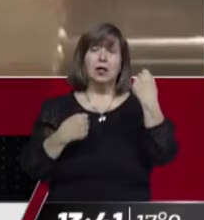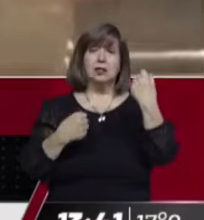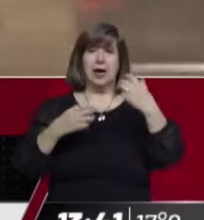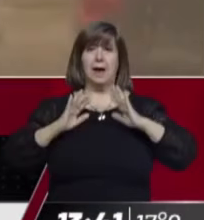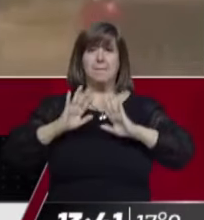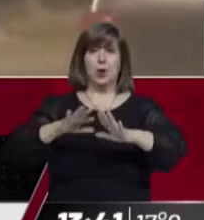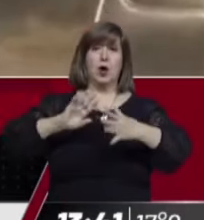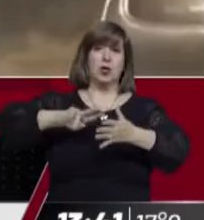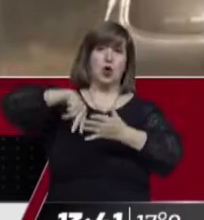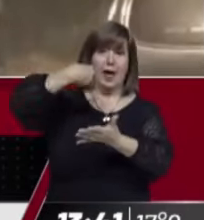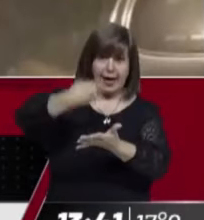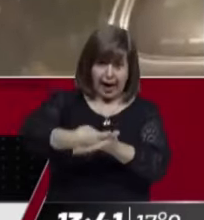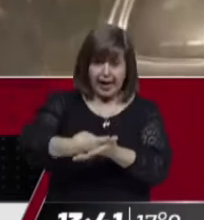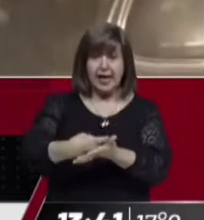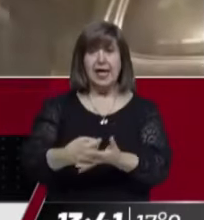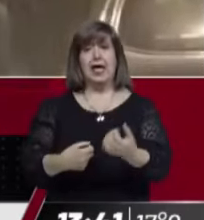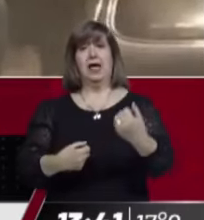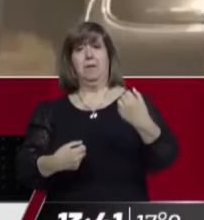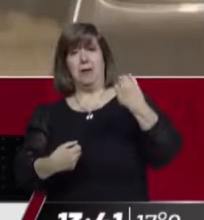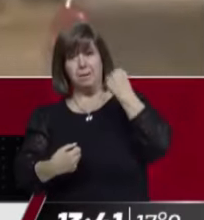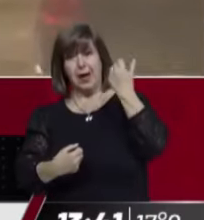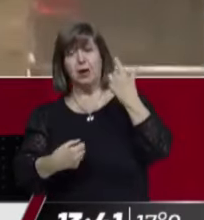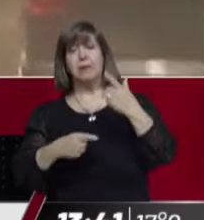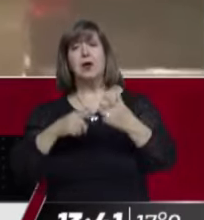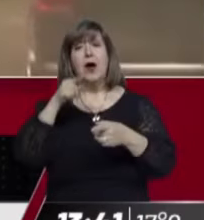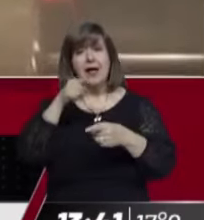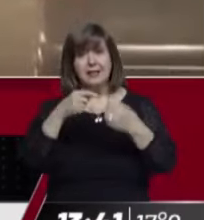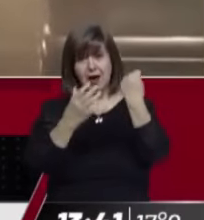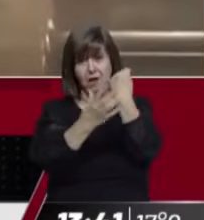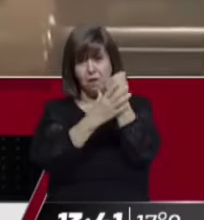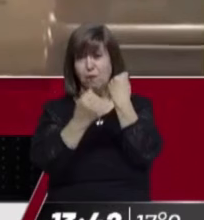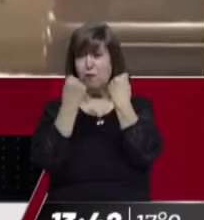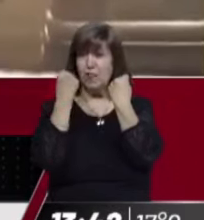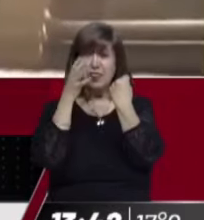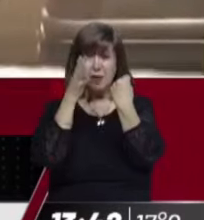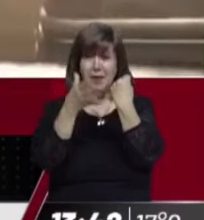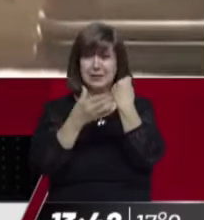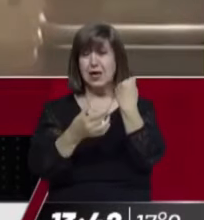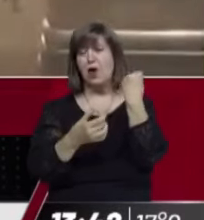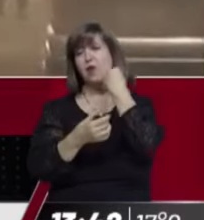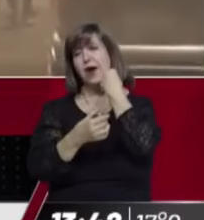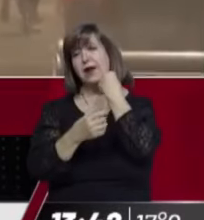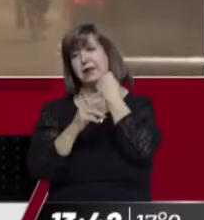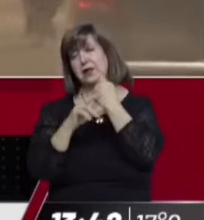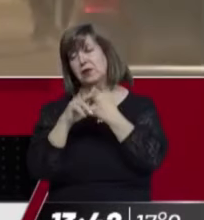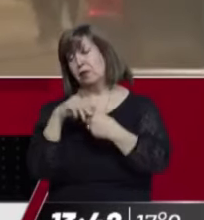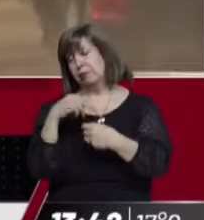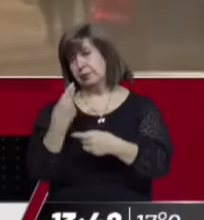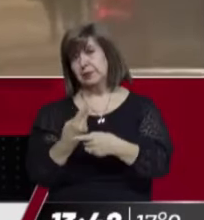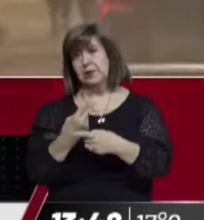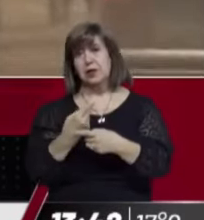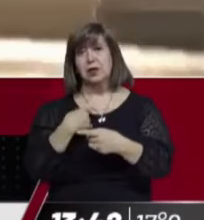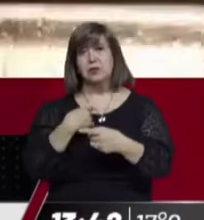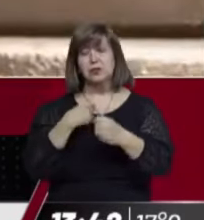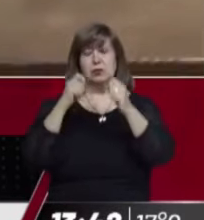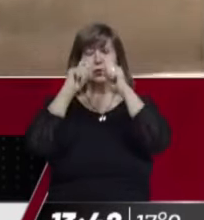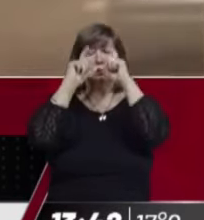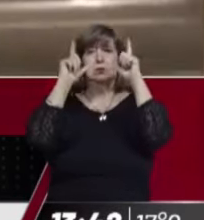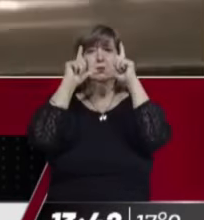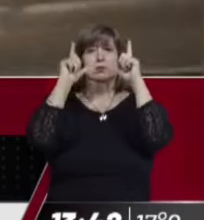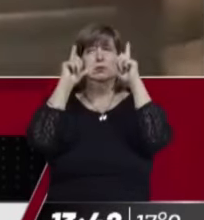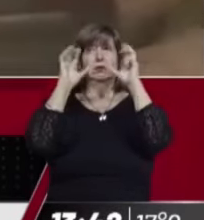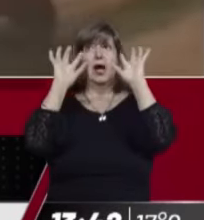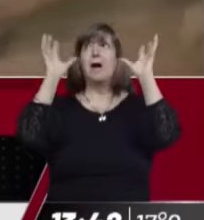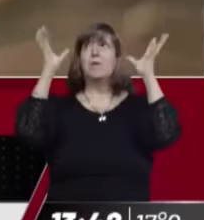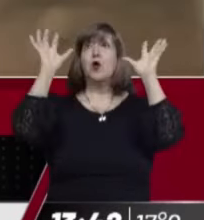pegado antes pero ya con esa directamente me des maló y recobras la conciencia arriba de una ambulancia Sí ahí